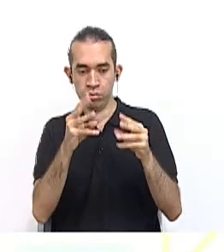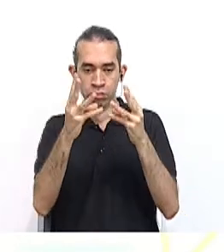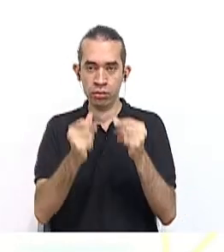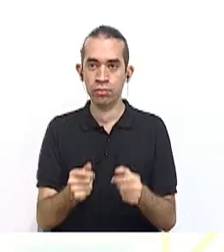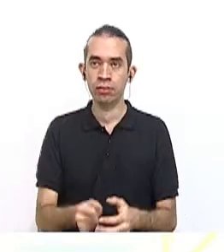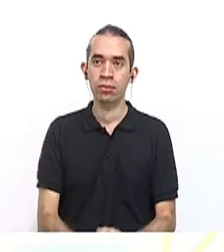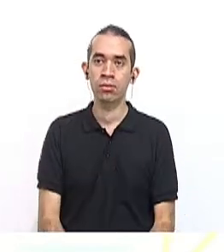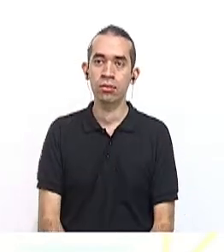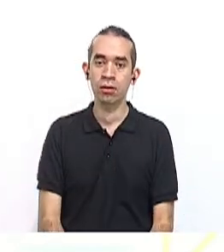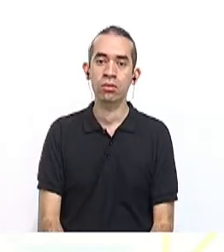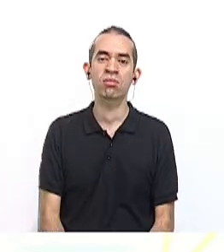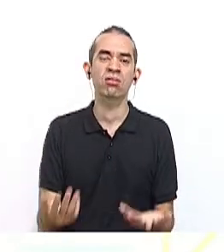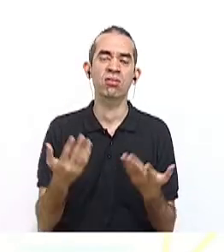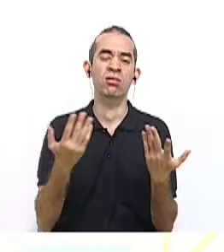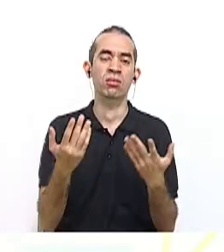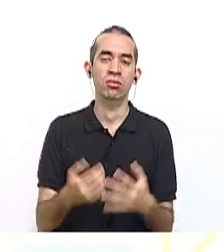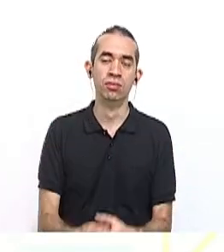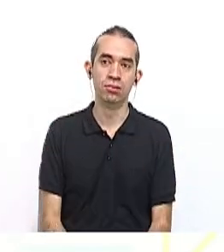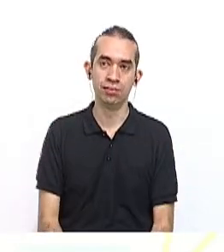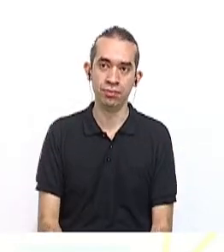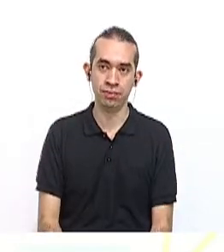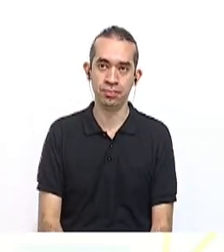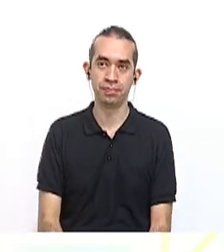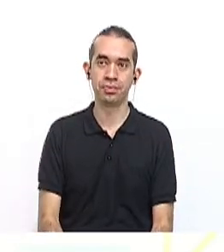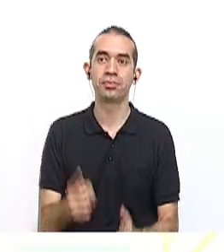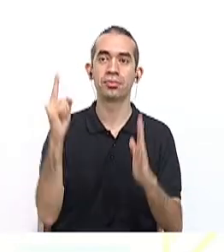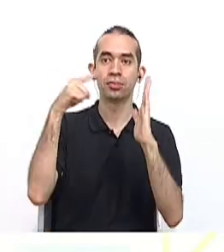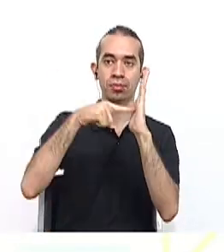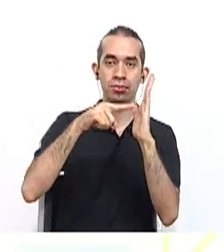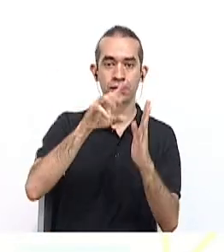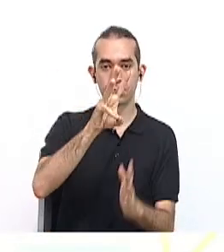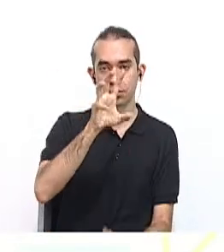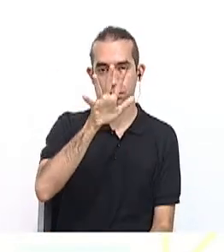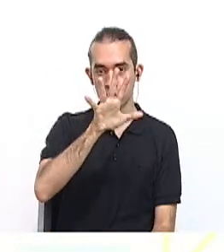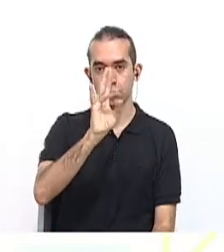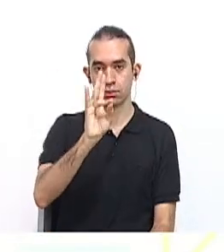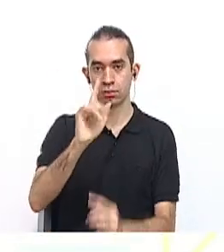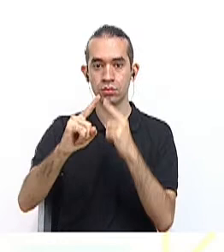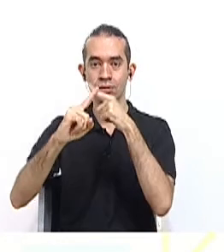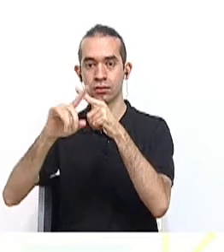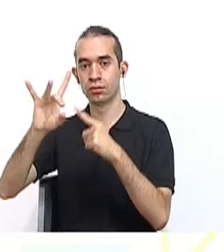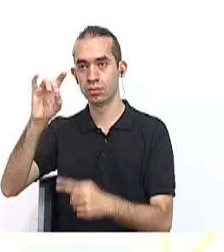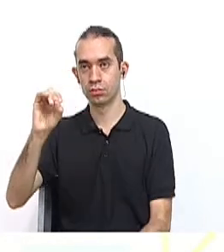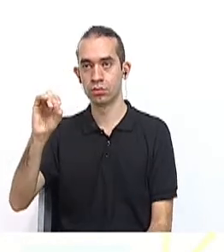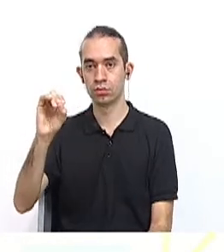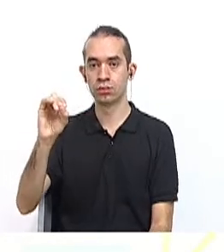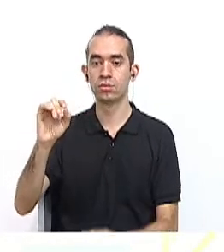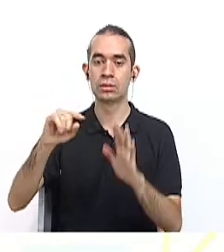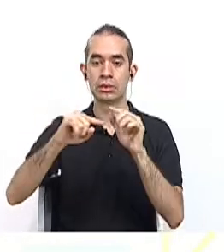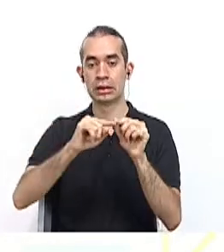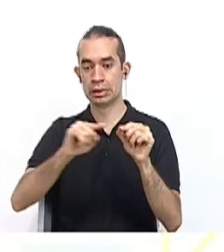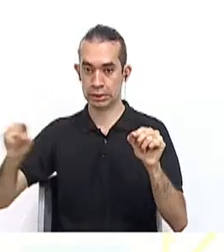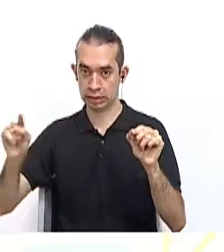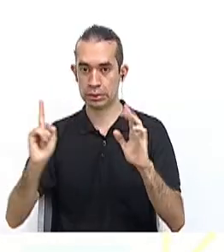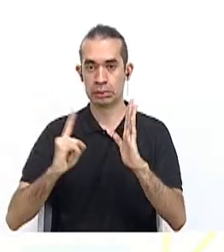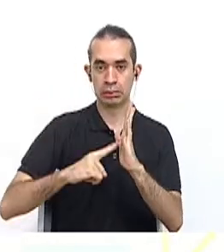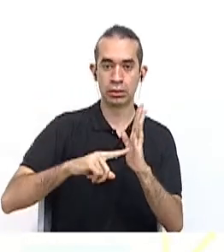tenemos que multiplicamos 1657 por 80 y dividimos